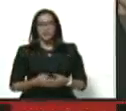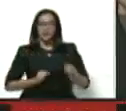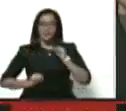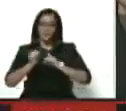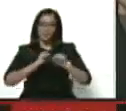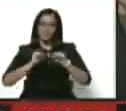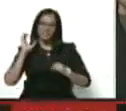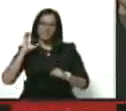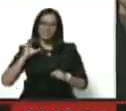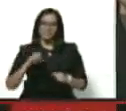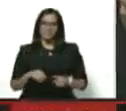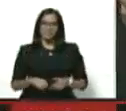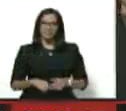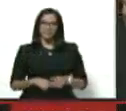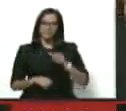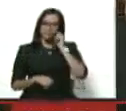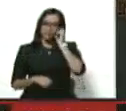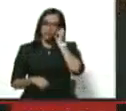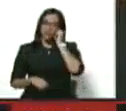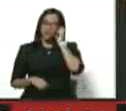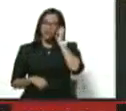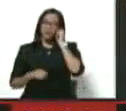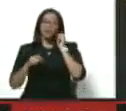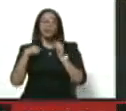patria. Y luego